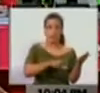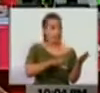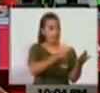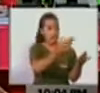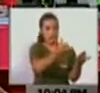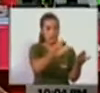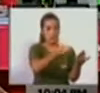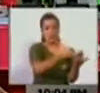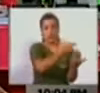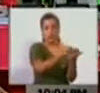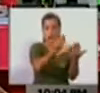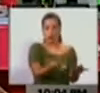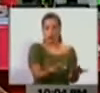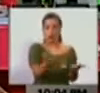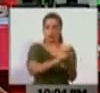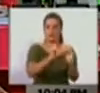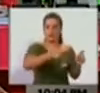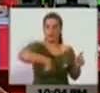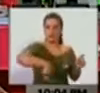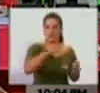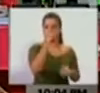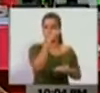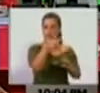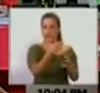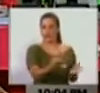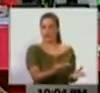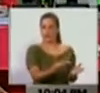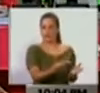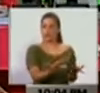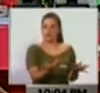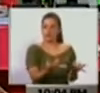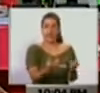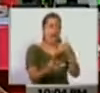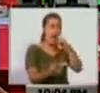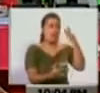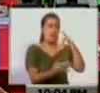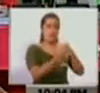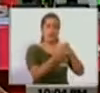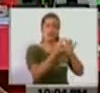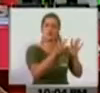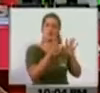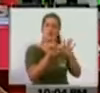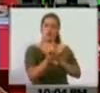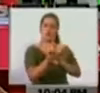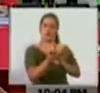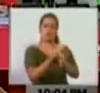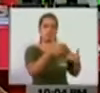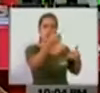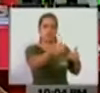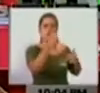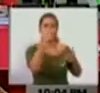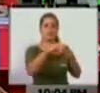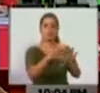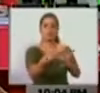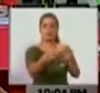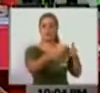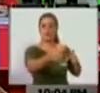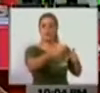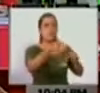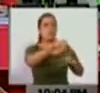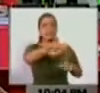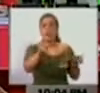Con la diferencia que esto fue en el año 90-91 por allá. Pero es el mismo corrupto, no ha cambiado. Miren esto.